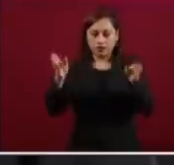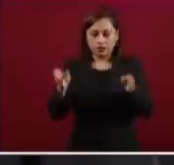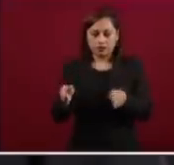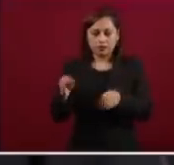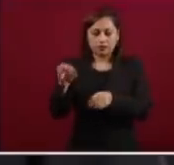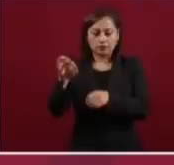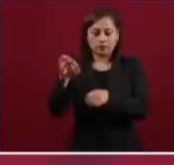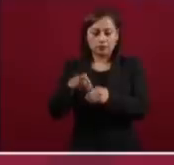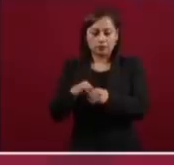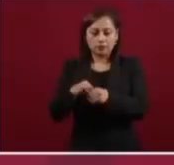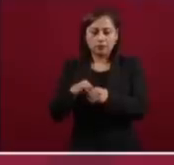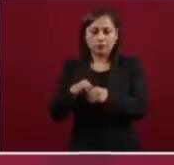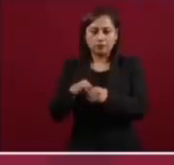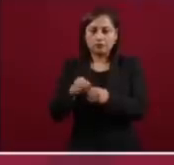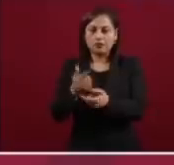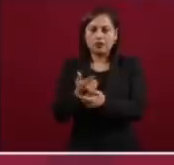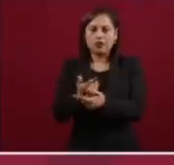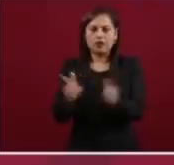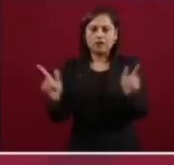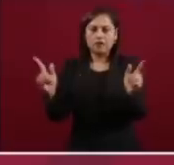voto en libertad